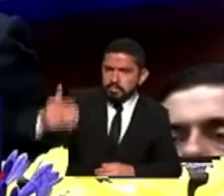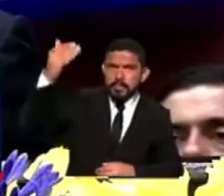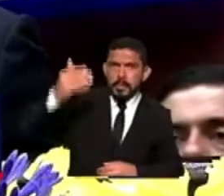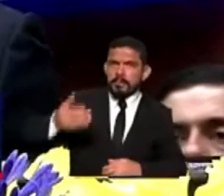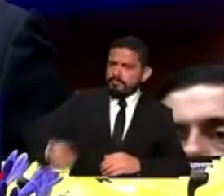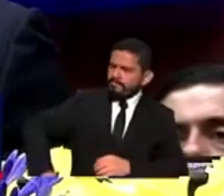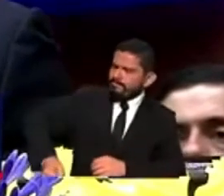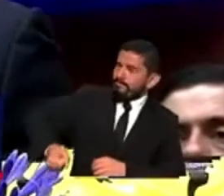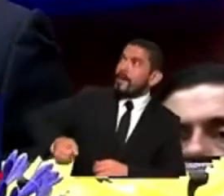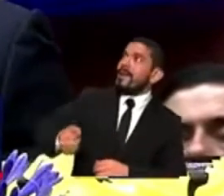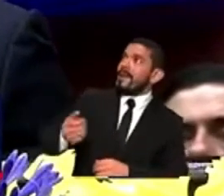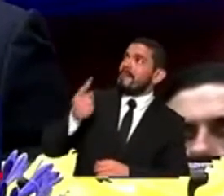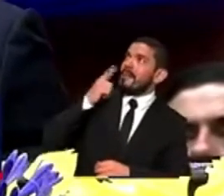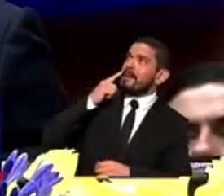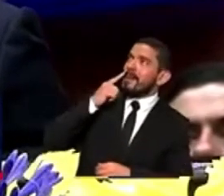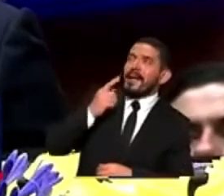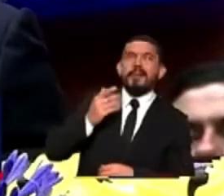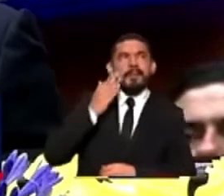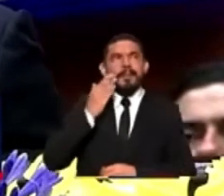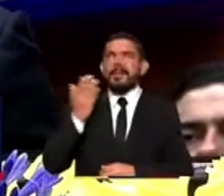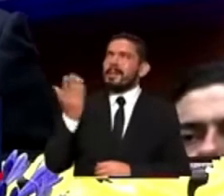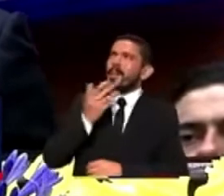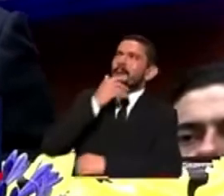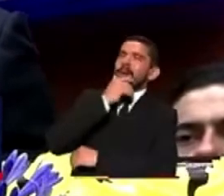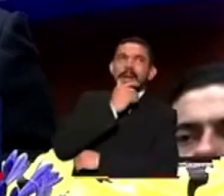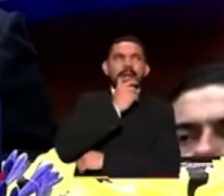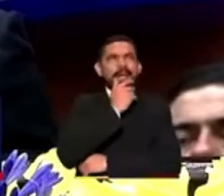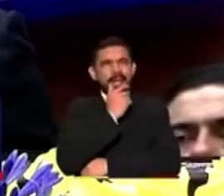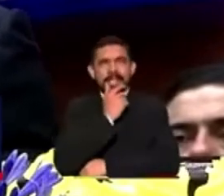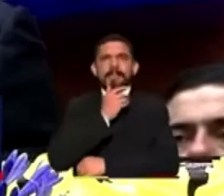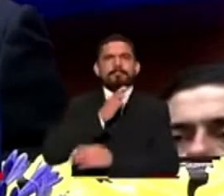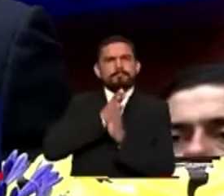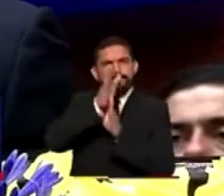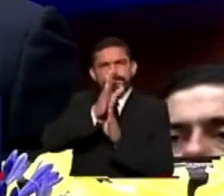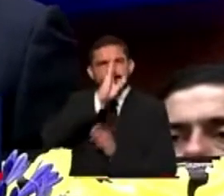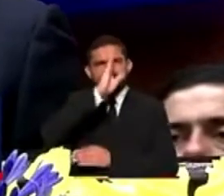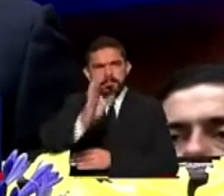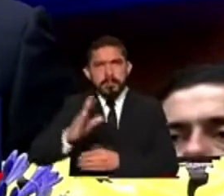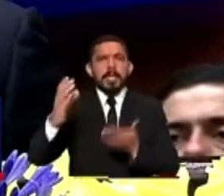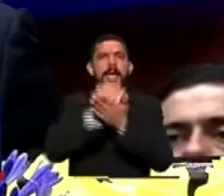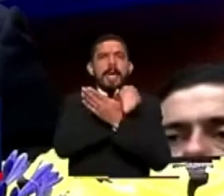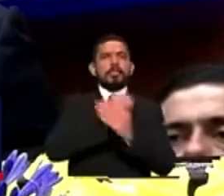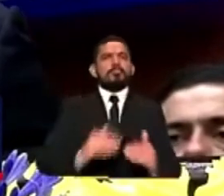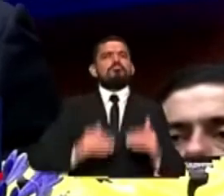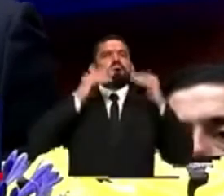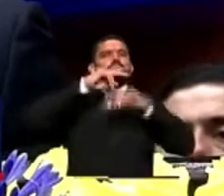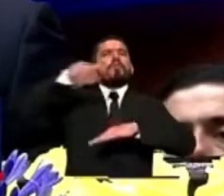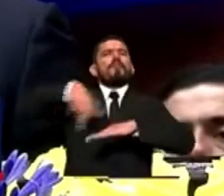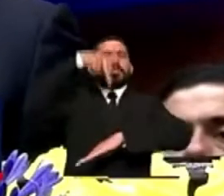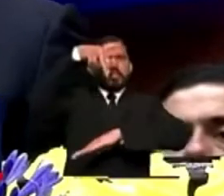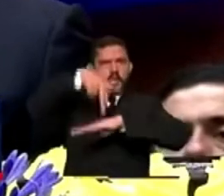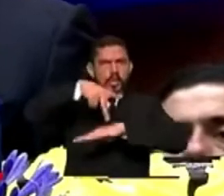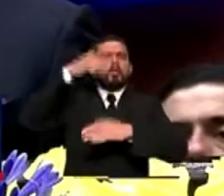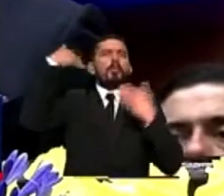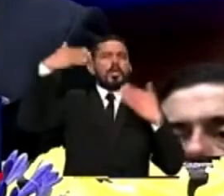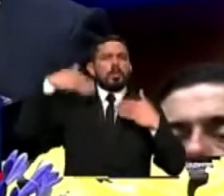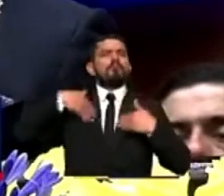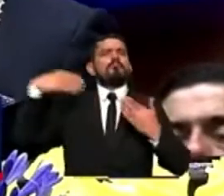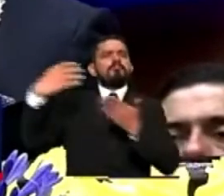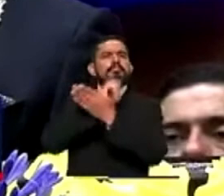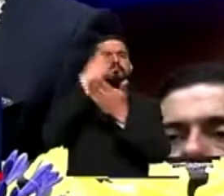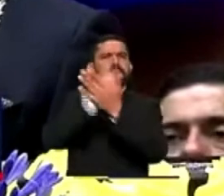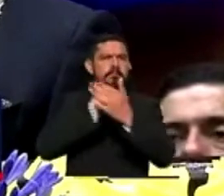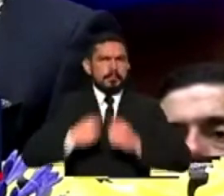manos. A base de esfuerzo y disciplina, he logrado éxito académico, profesional y político.